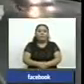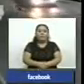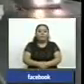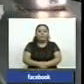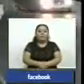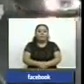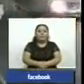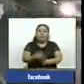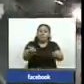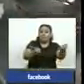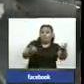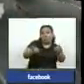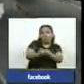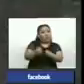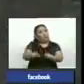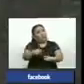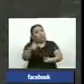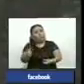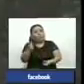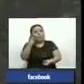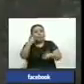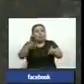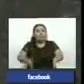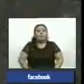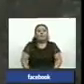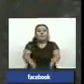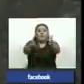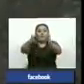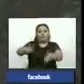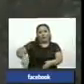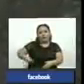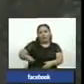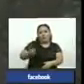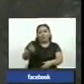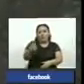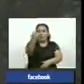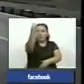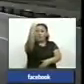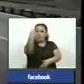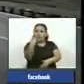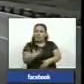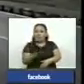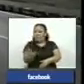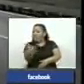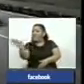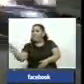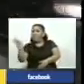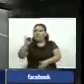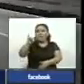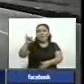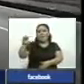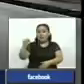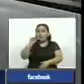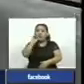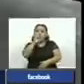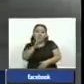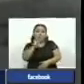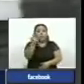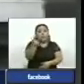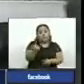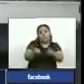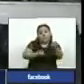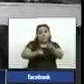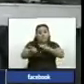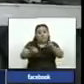Y otro accidente de tránsito se registró en el bulevar El Ejército, en la zona del semáforo de la colonia Matepec. Se presume que el conductor de un vehículo